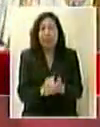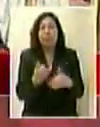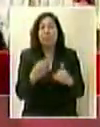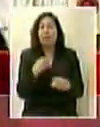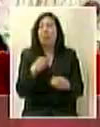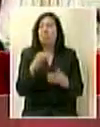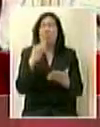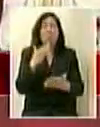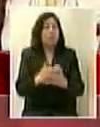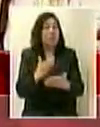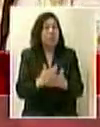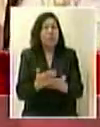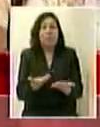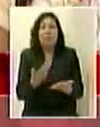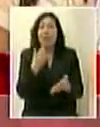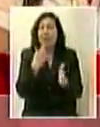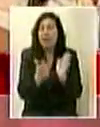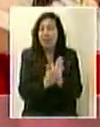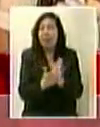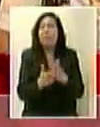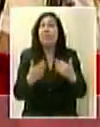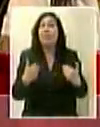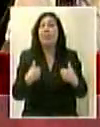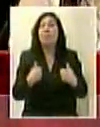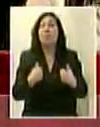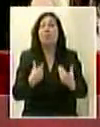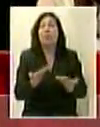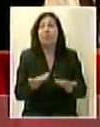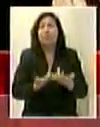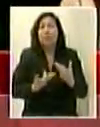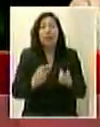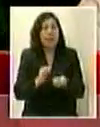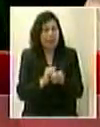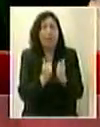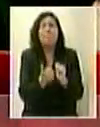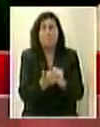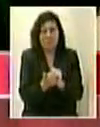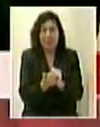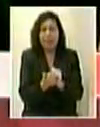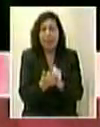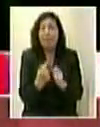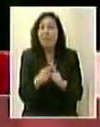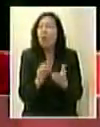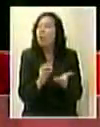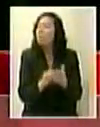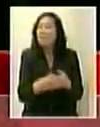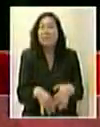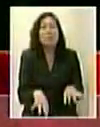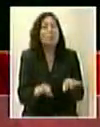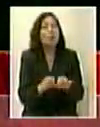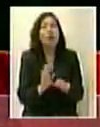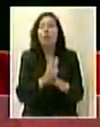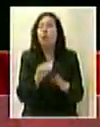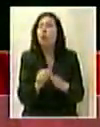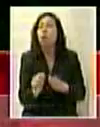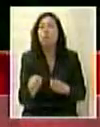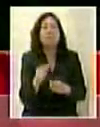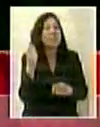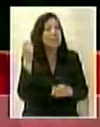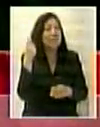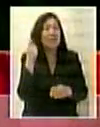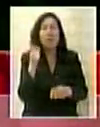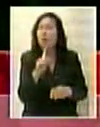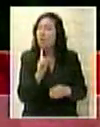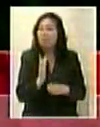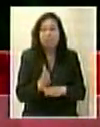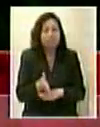trabas burocráticas o trabas legislativas, tenemos que tenerlas en claro y tenemos que corregirlas. Pero lo importante es que todos ustedes entiendan que no